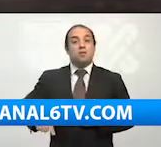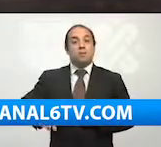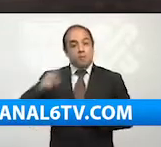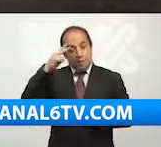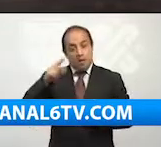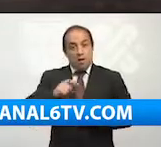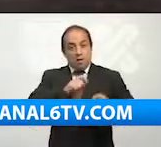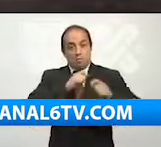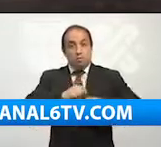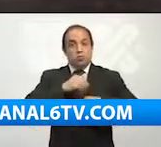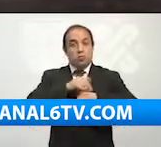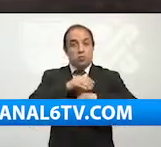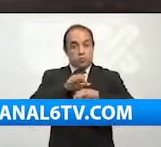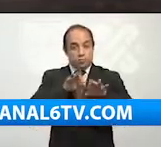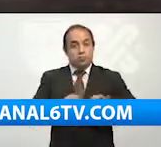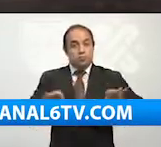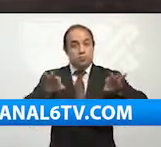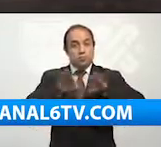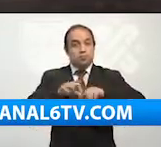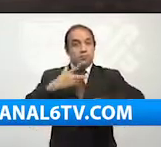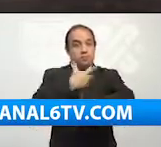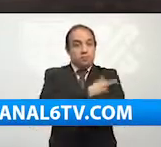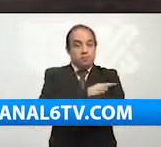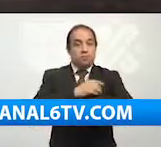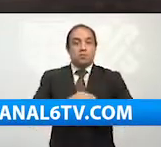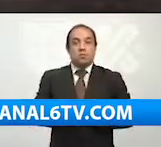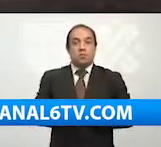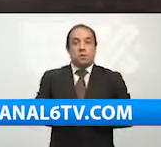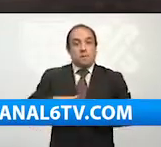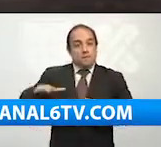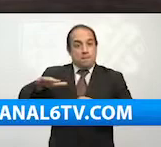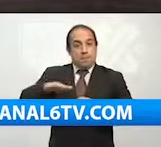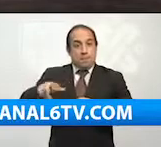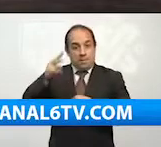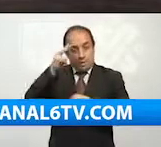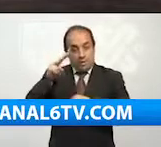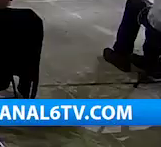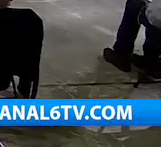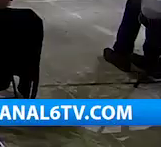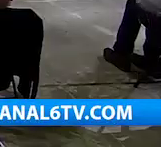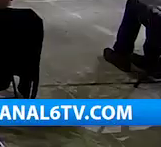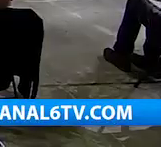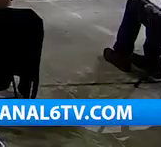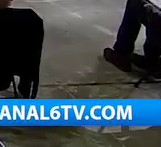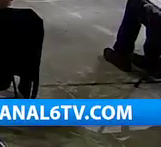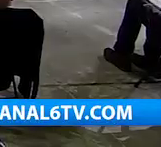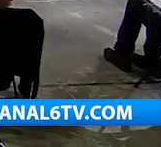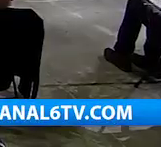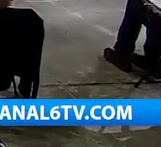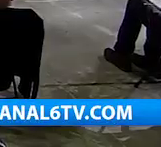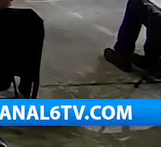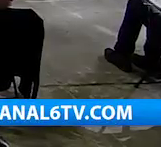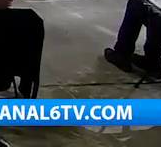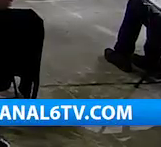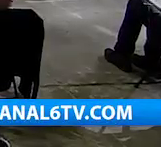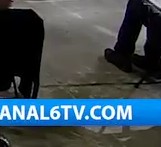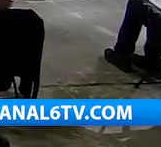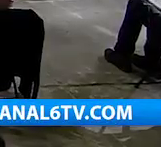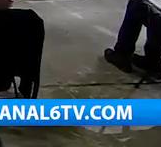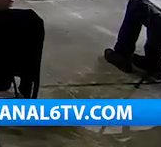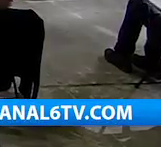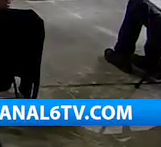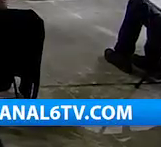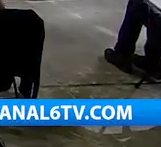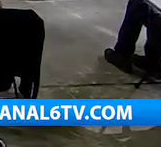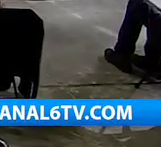ella seguirá dando conferencias de prensa todos los días cuidando los lineamientos que ha establecido el instituto nacional luego de que la máxima